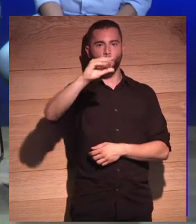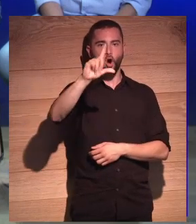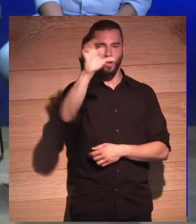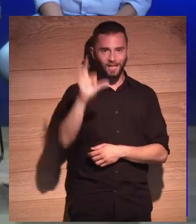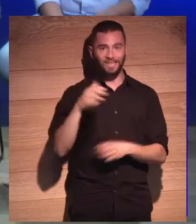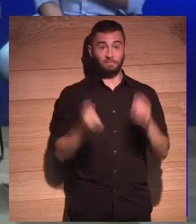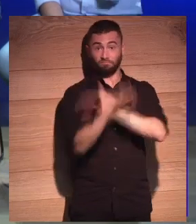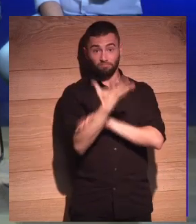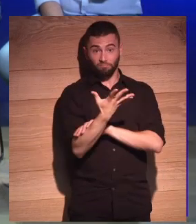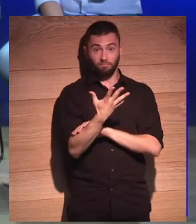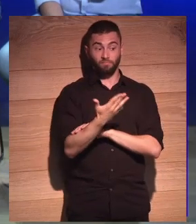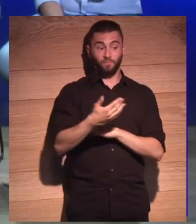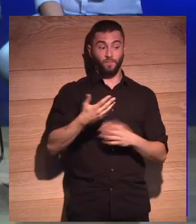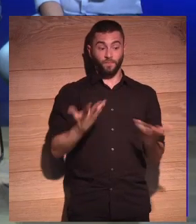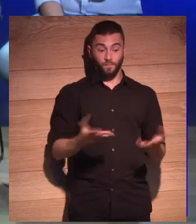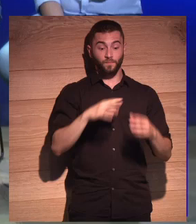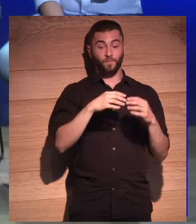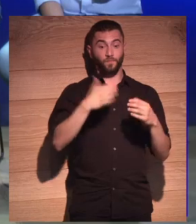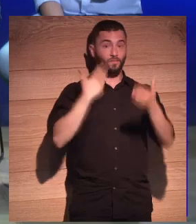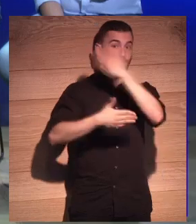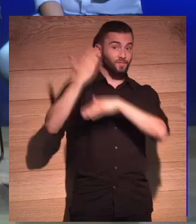momento se me